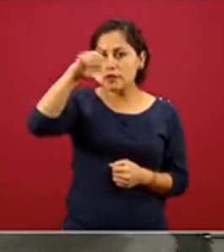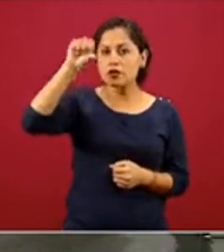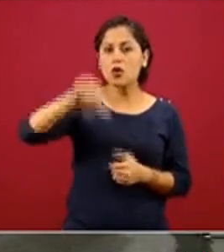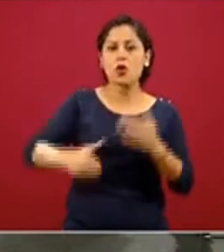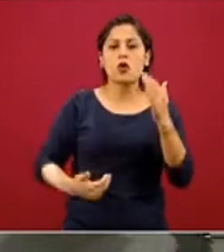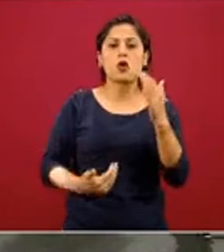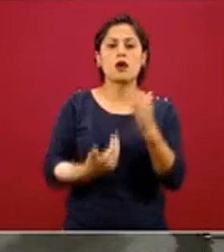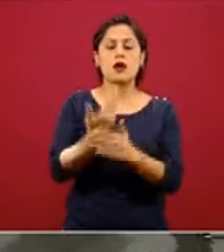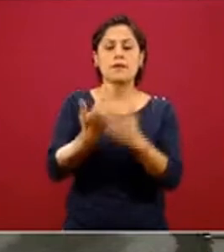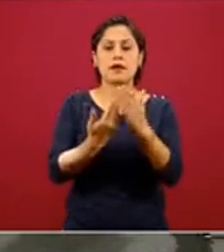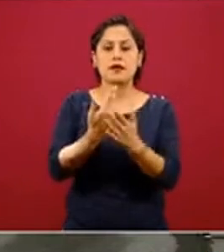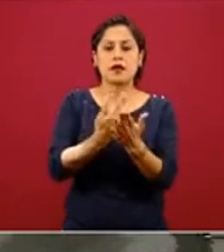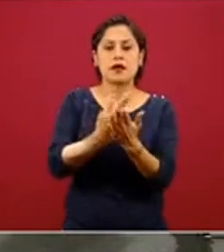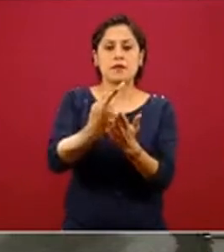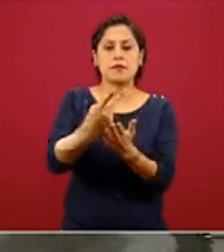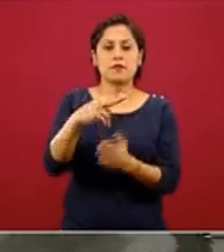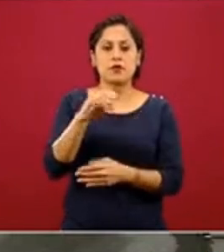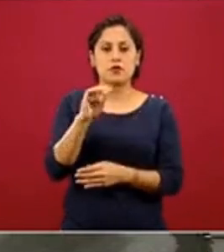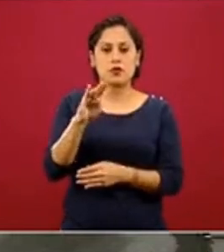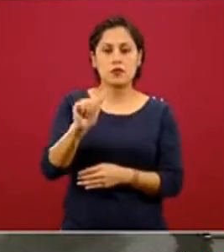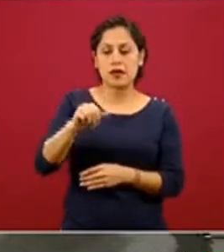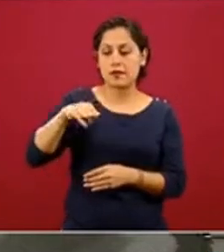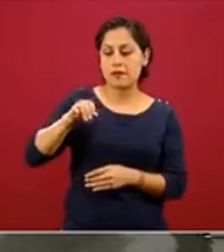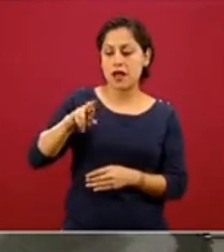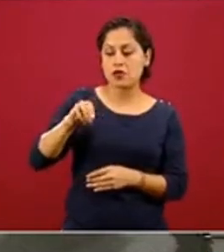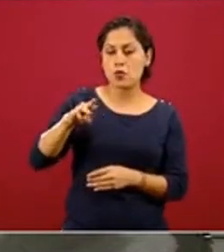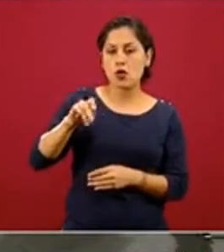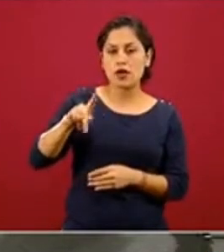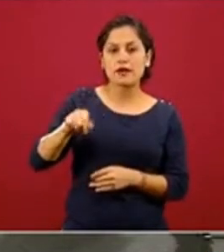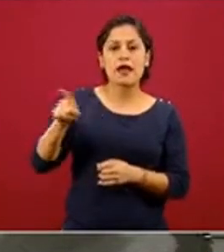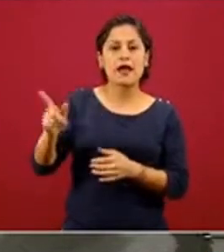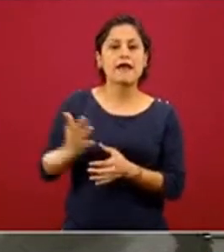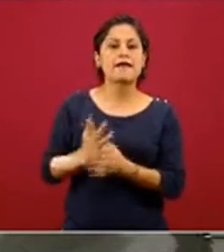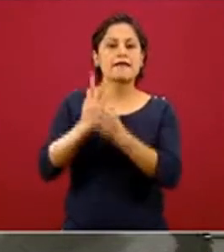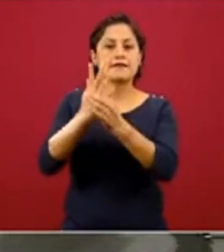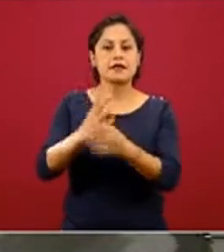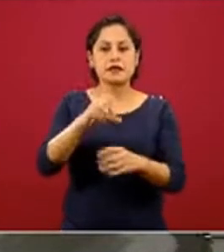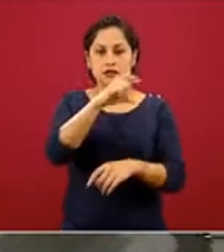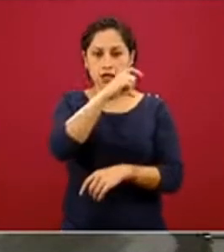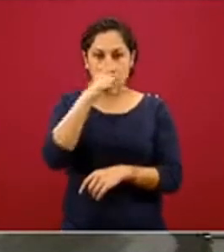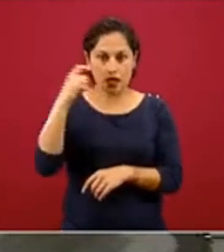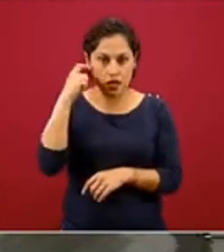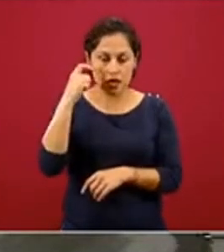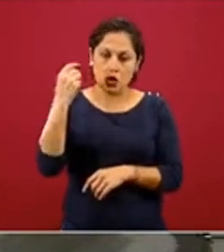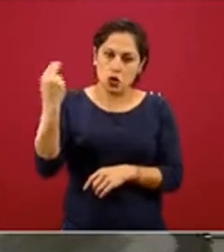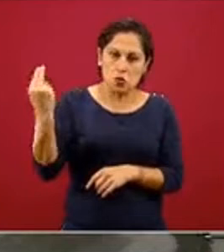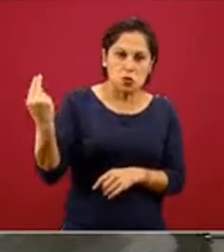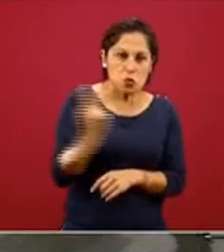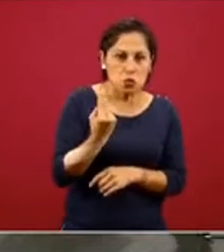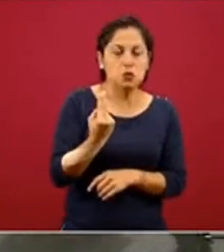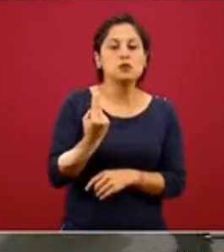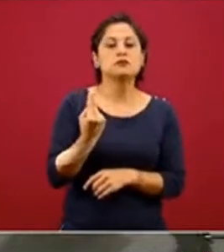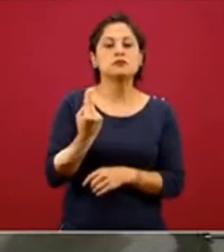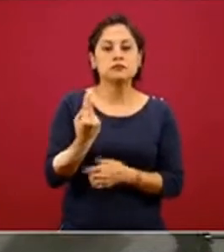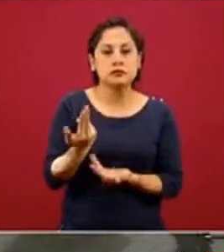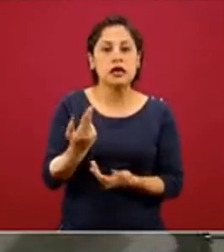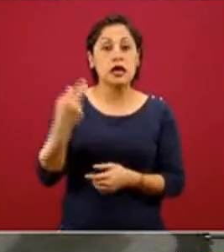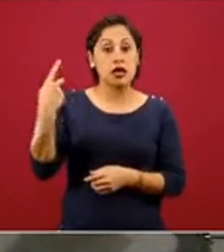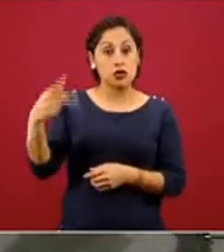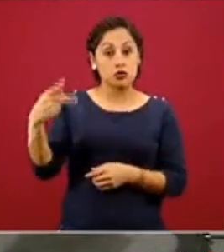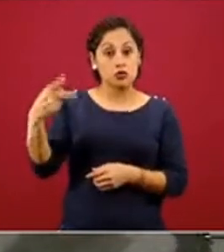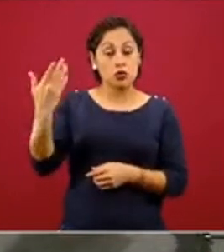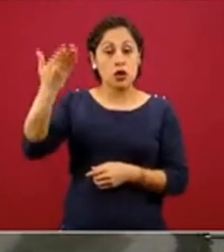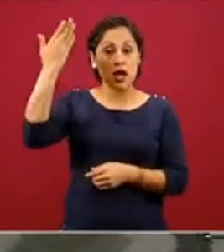Mario Molina haya dicho que el uso del cubrebocas es una cuestión imperativa y pues con base y con las reuniones que él ha tenido con